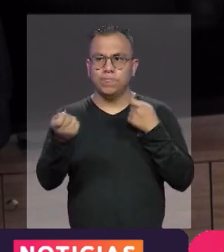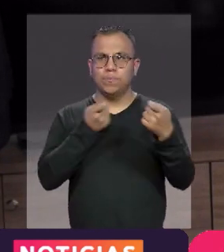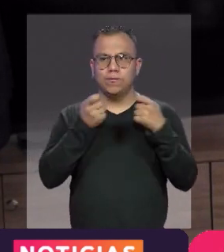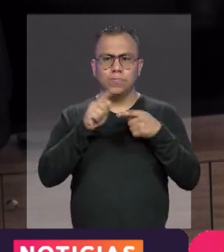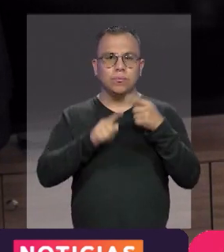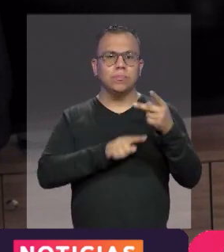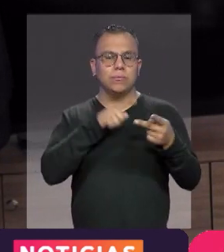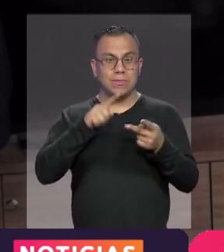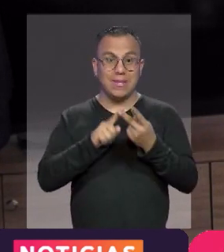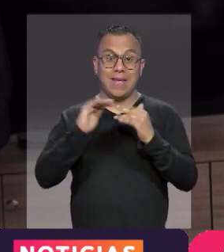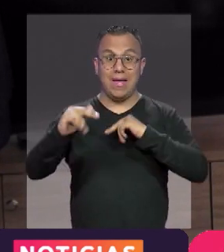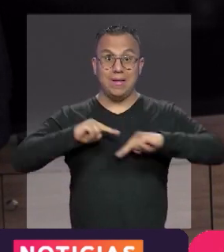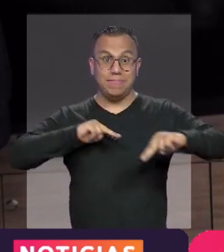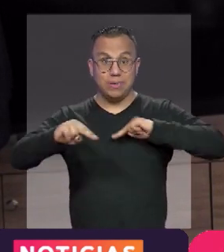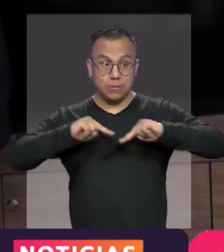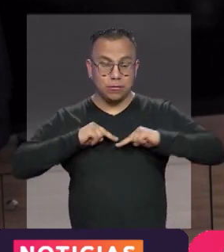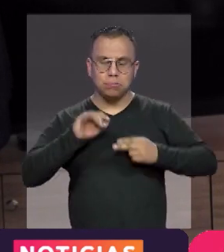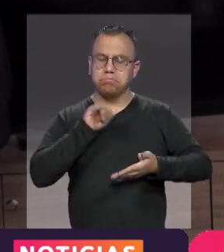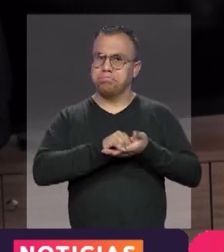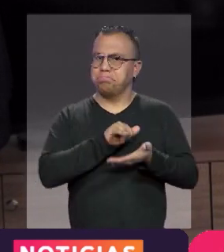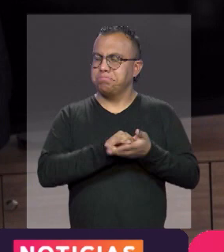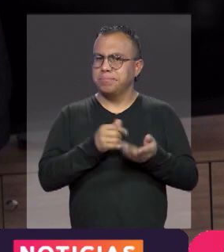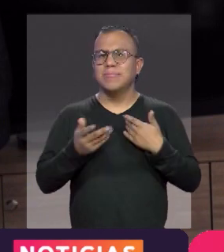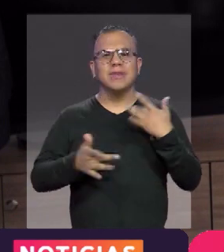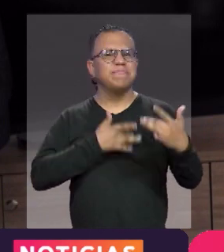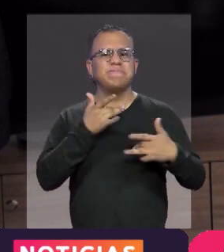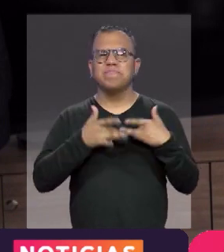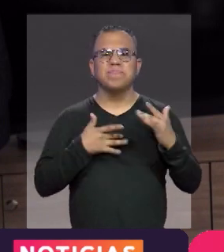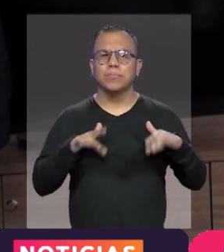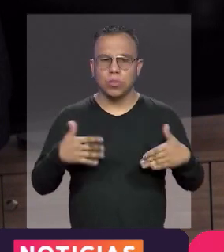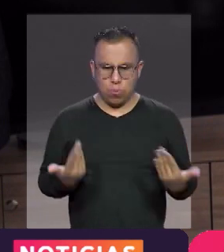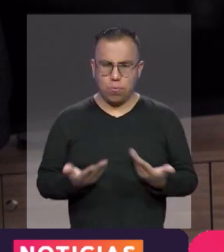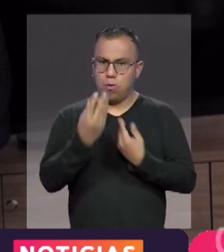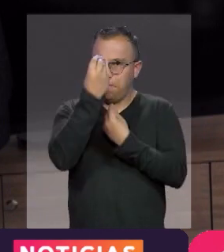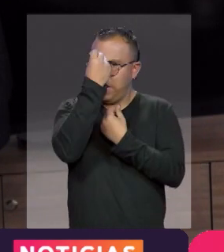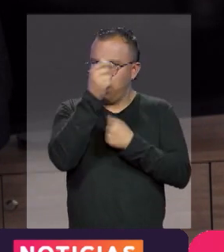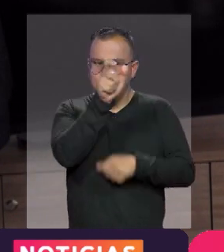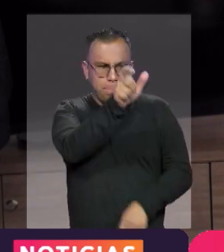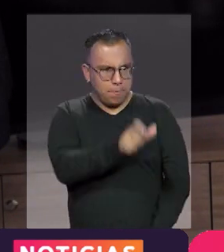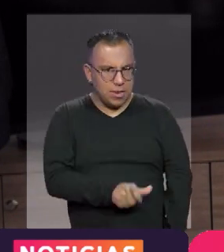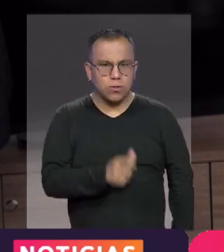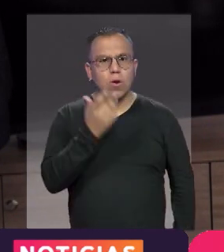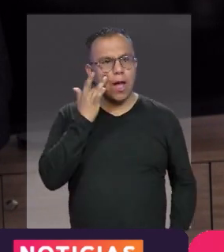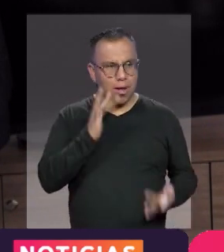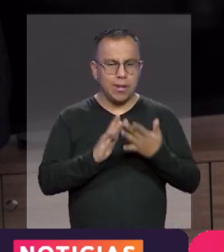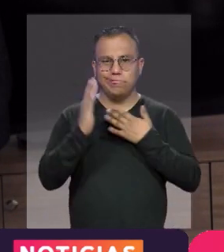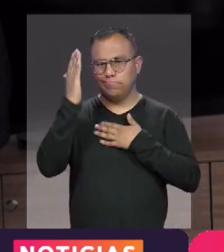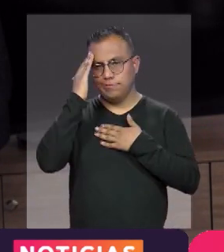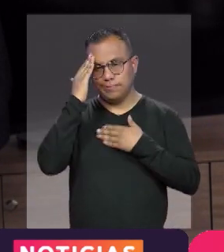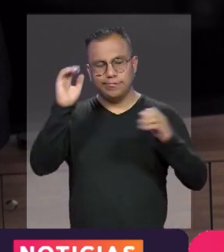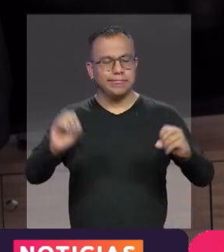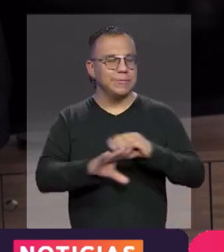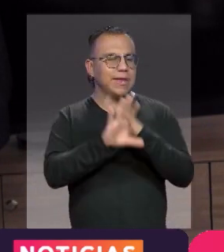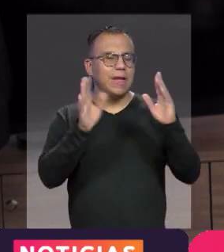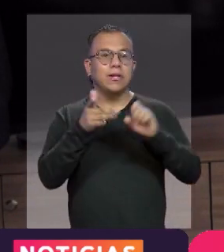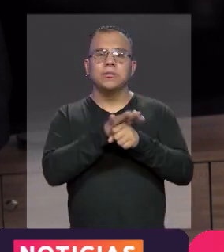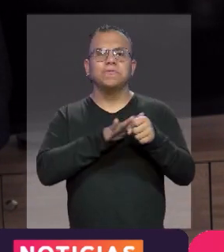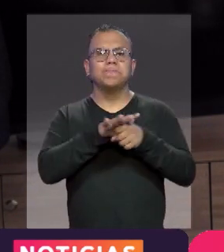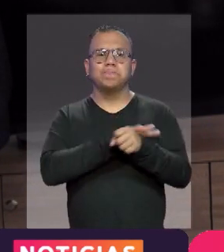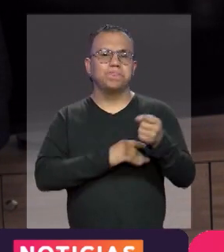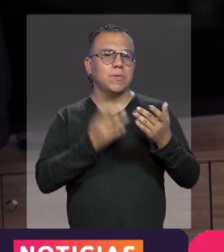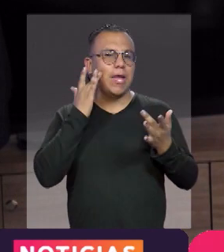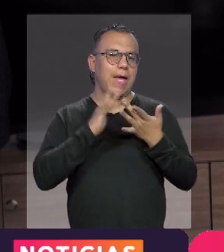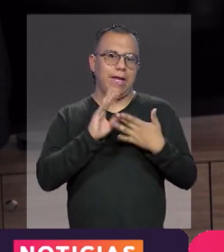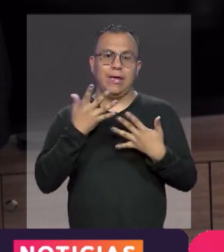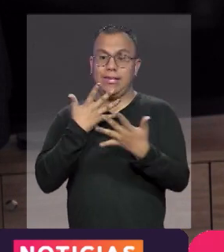que tiene el personal administrativo con ellos, los hace, se valoran como seres humanos. Sabemos que pues obviamente la única condición que tiene es que